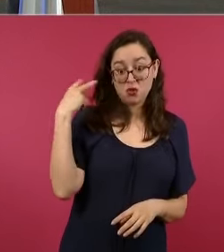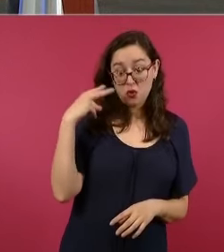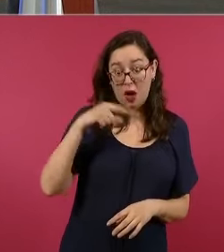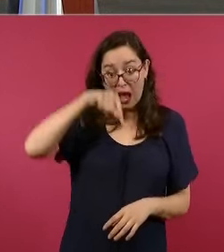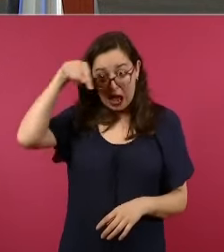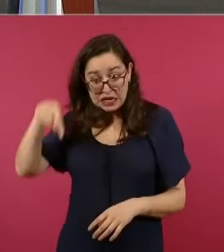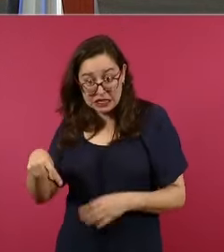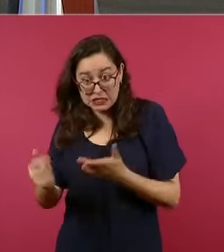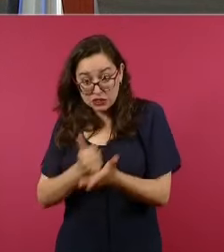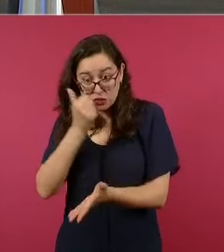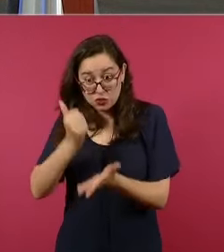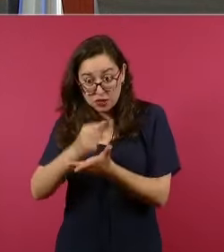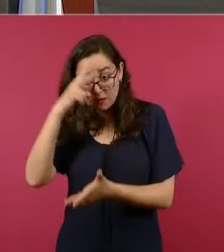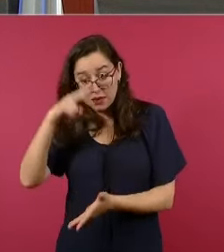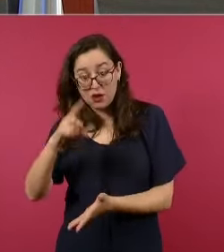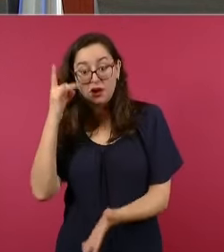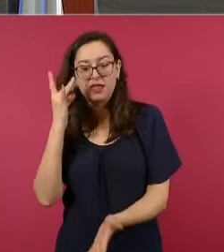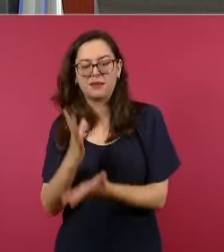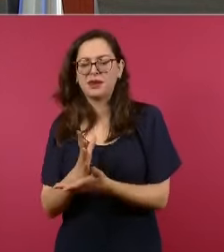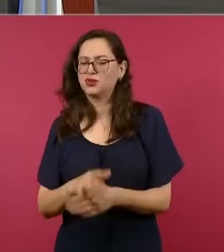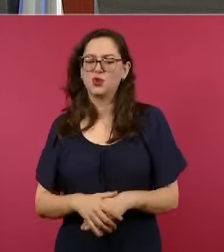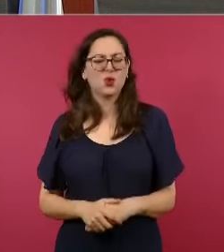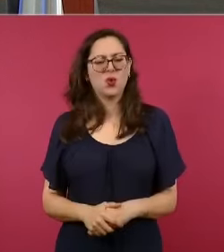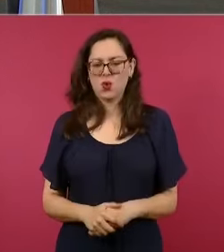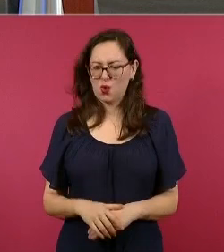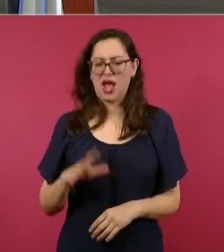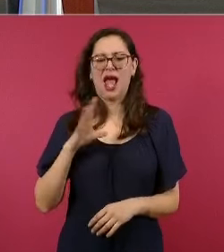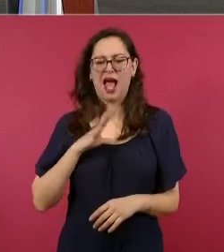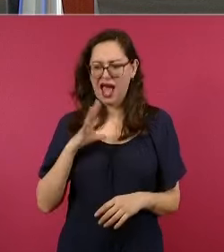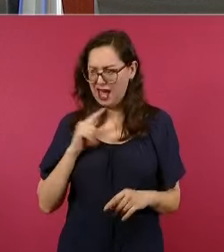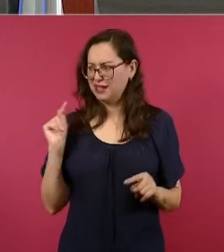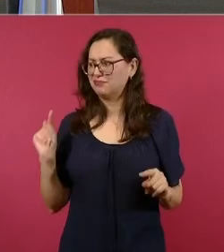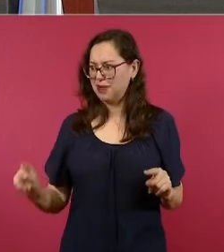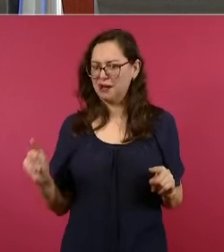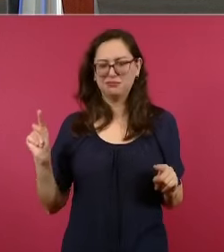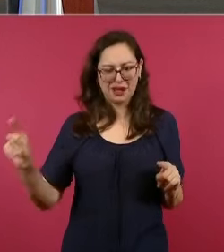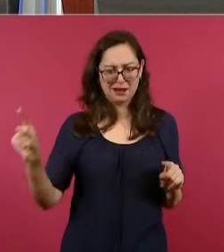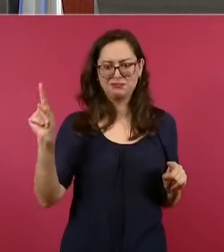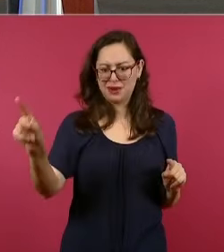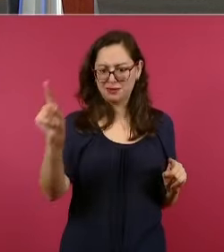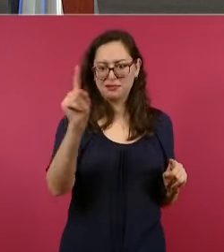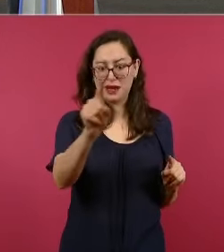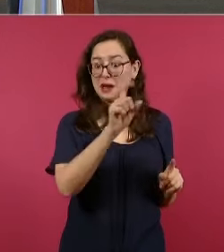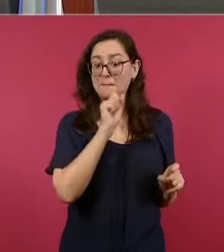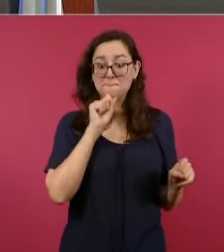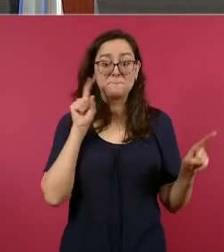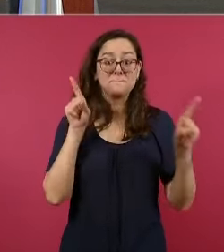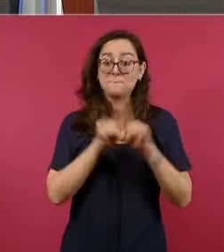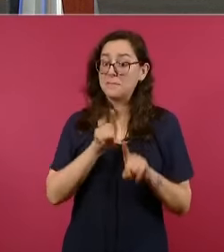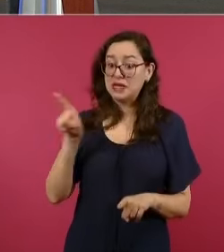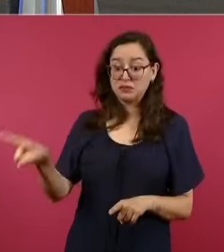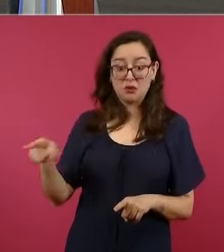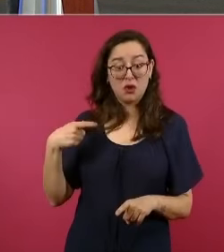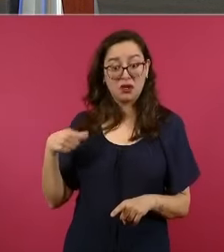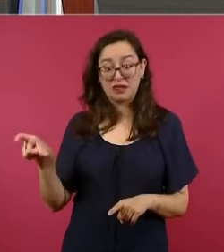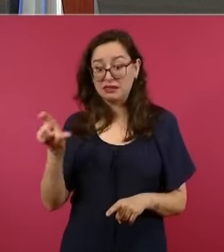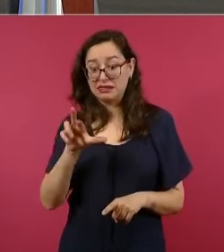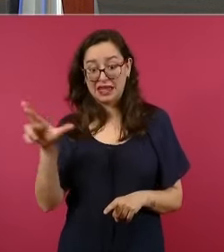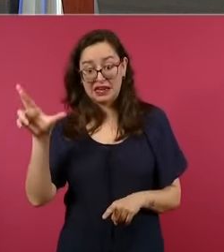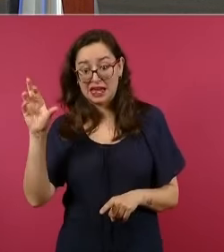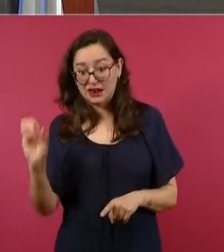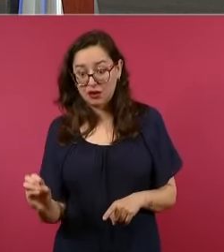aquí y en quintan narró lo mismo y en todos